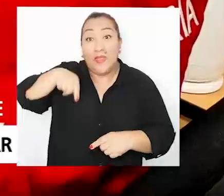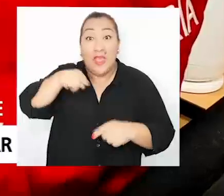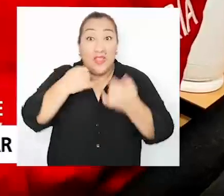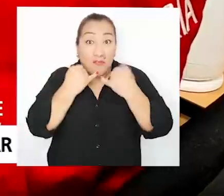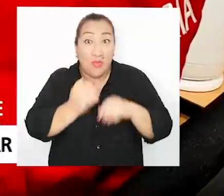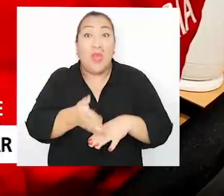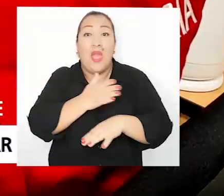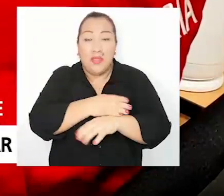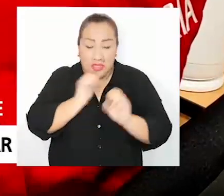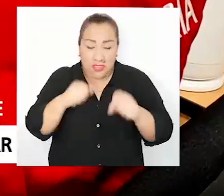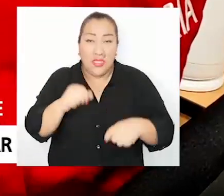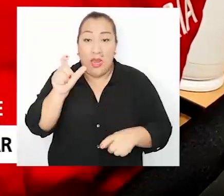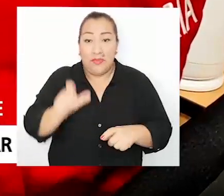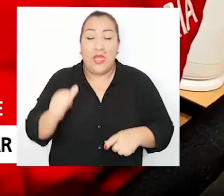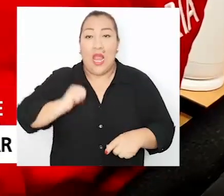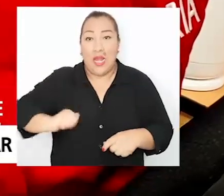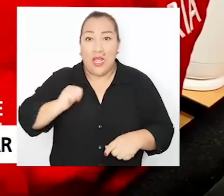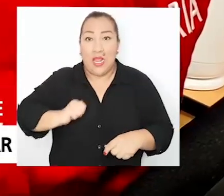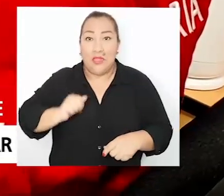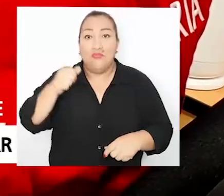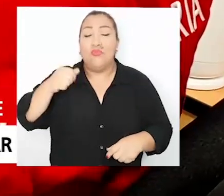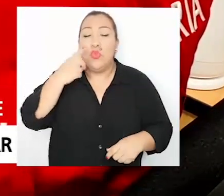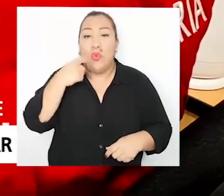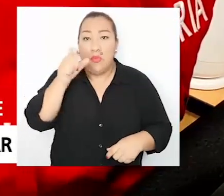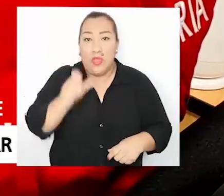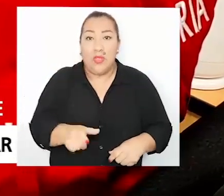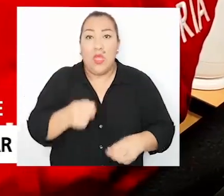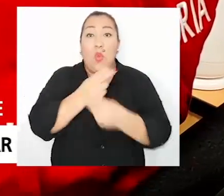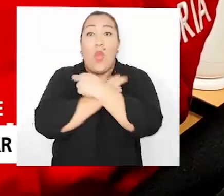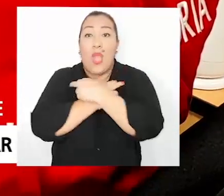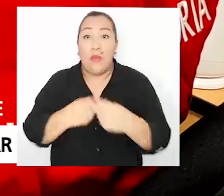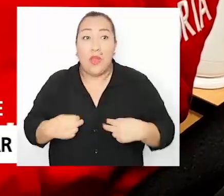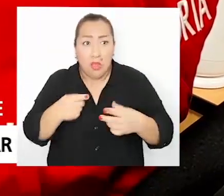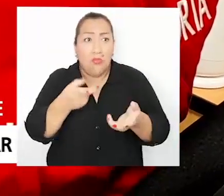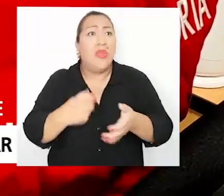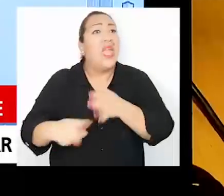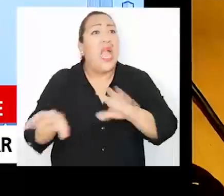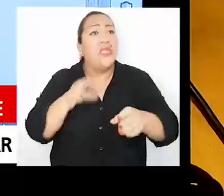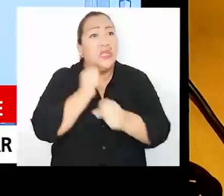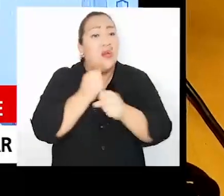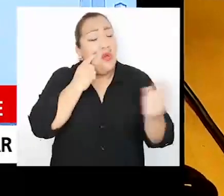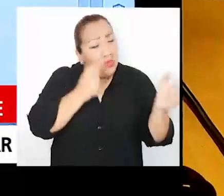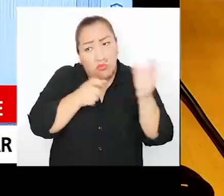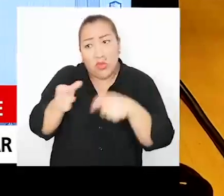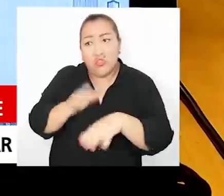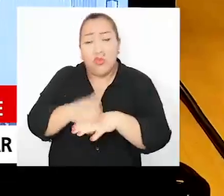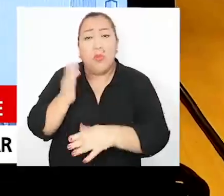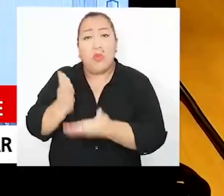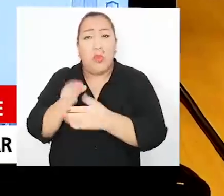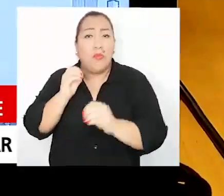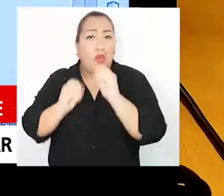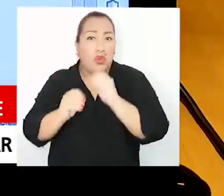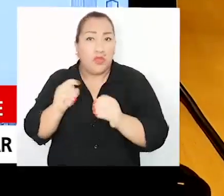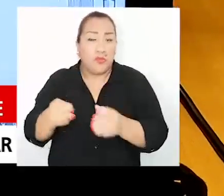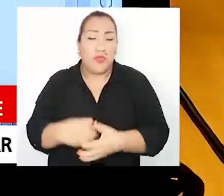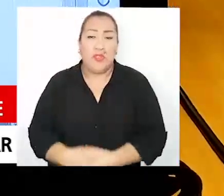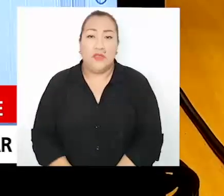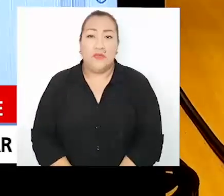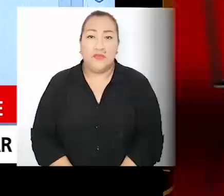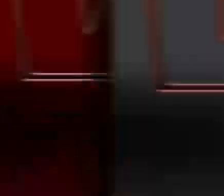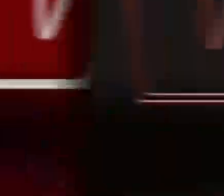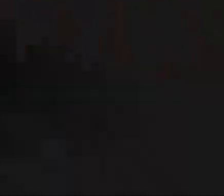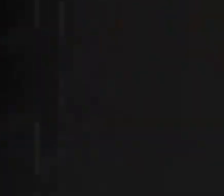medidores. El informe fue notificado al alcalde de la Municipalidad Provincial de Huancavelica para que adopte las acciones preventivas y correctivas